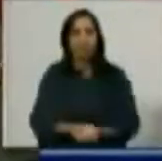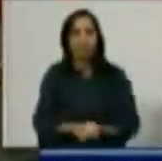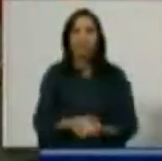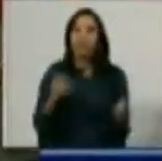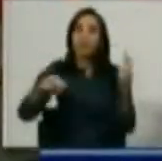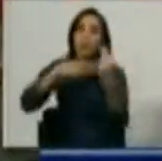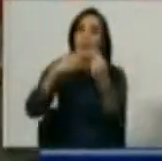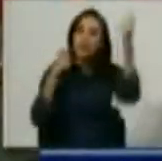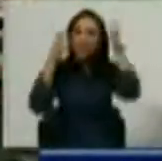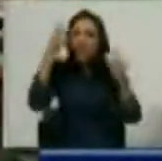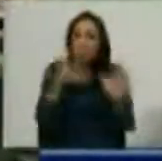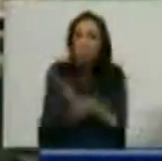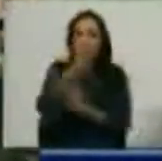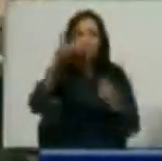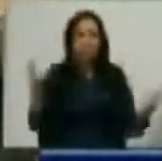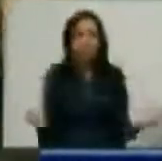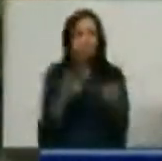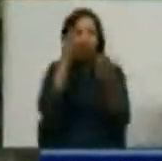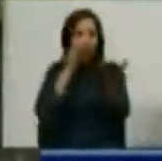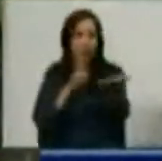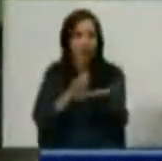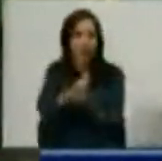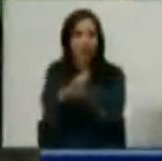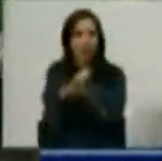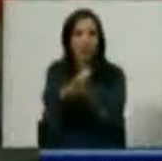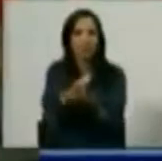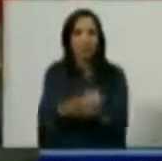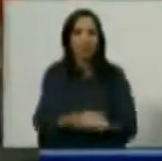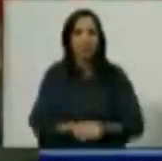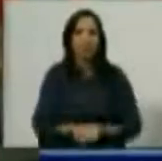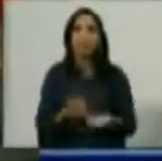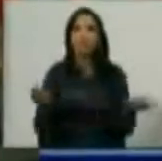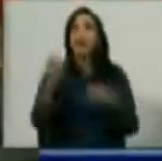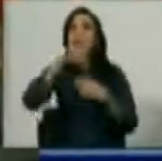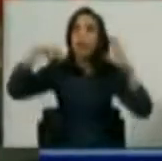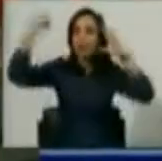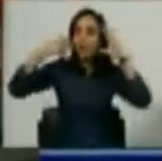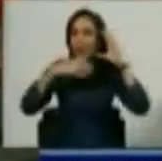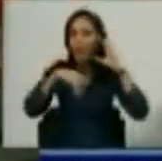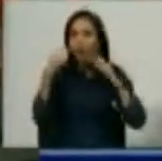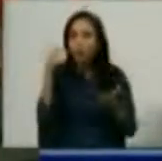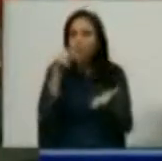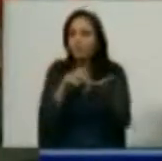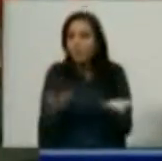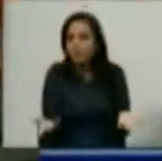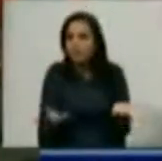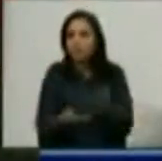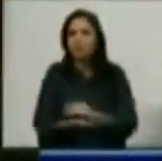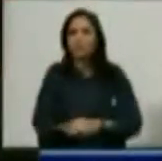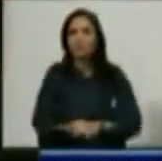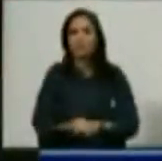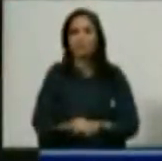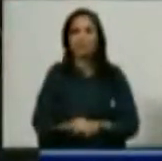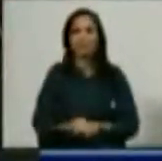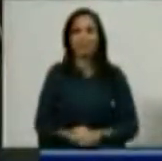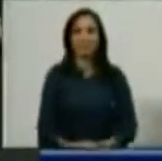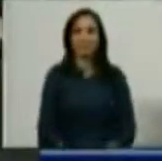numeral chavismo es Ahora sí vamos a ver el video para ver si adivinamos dónde estamos